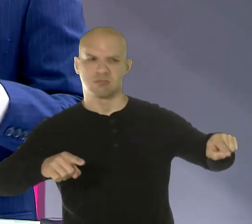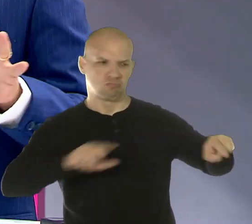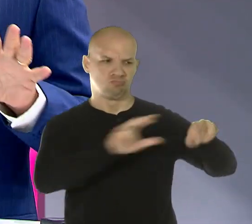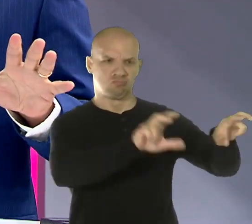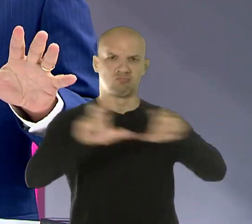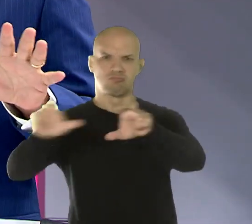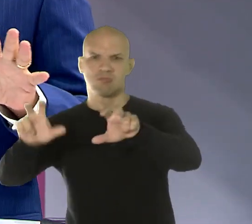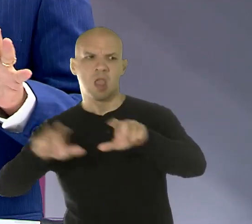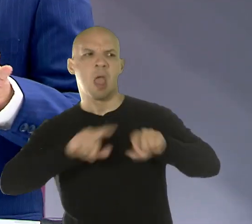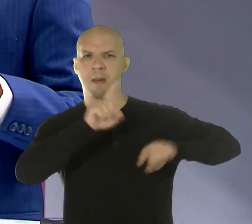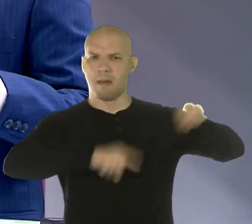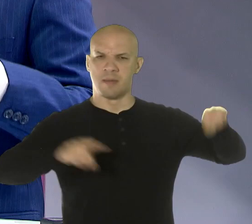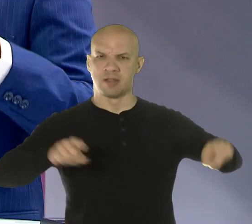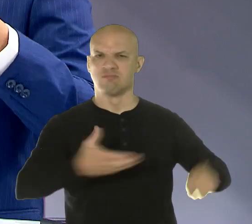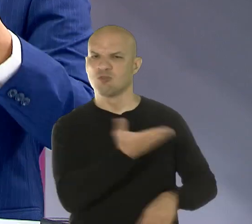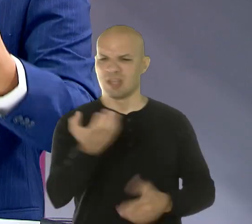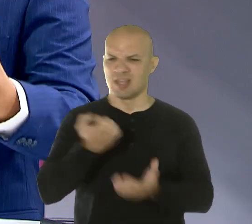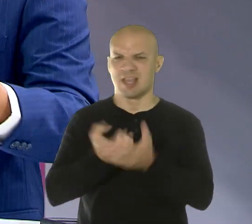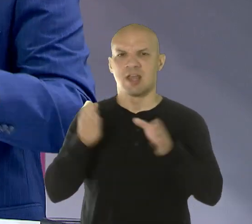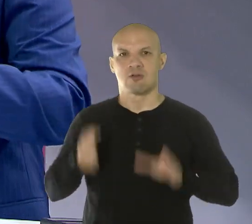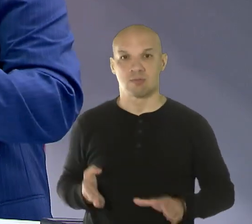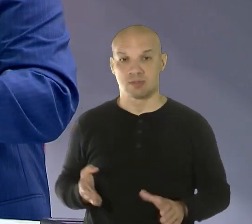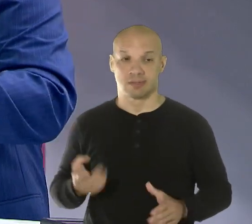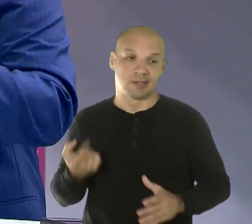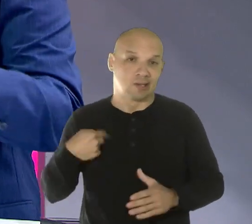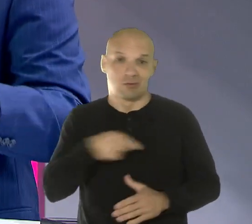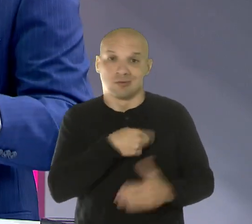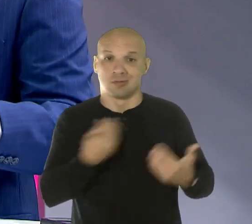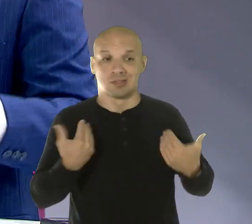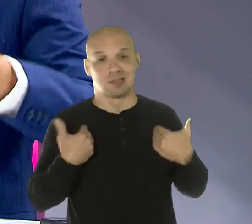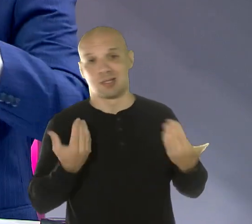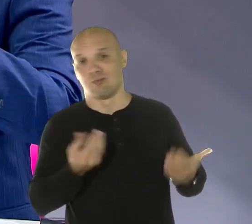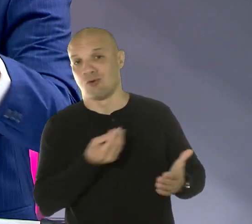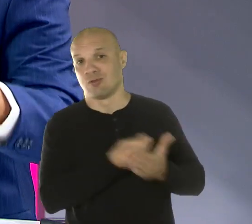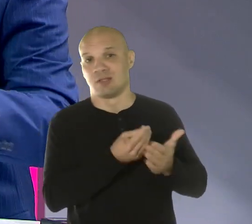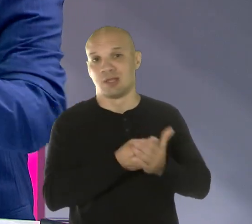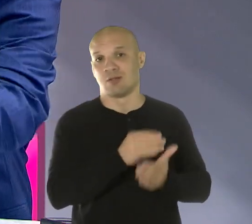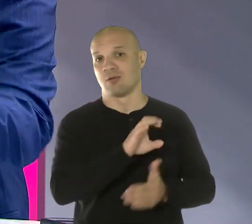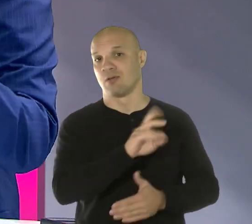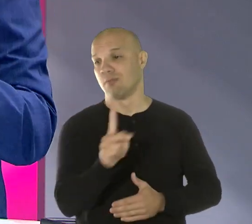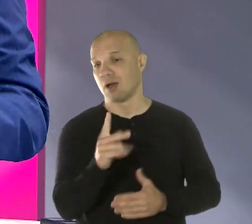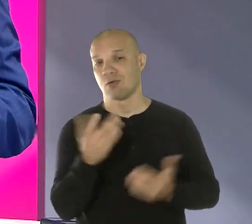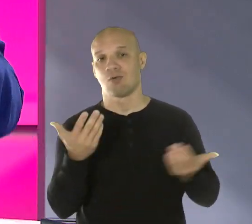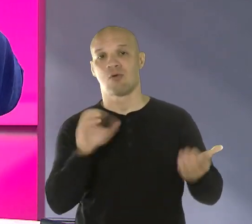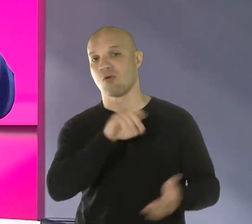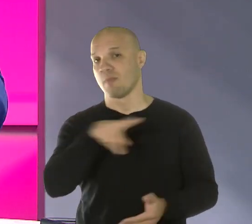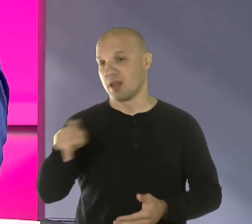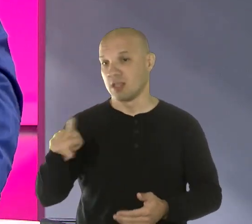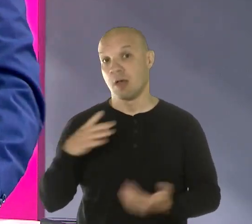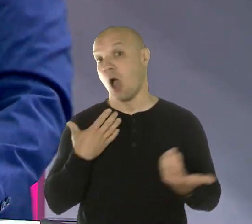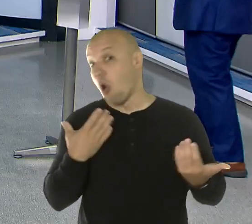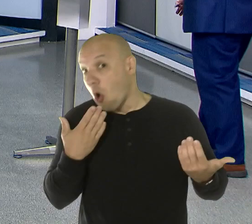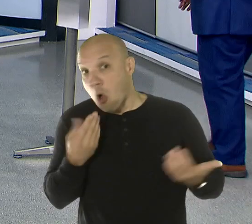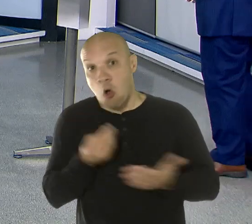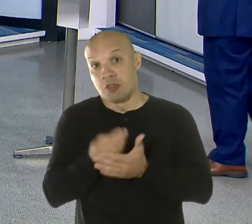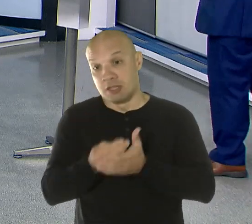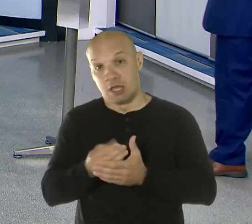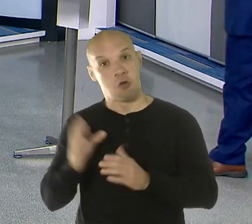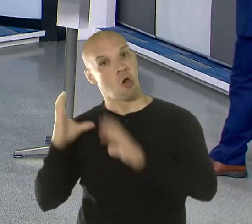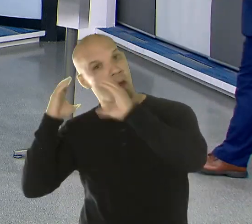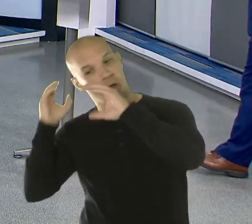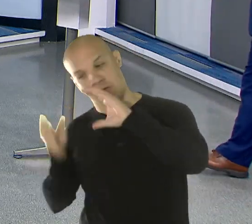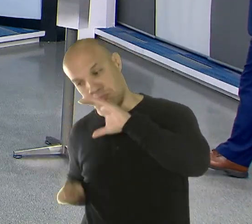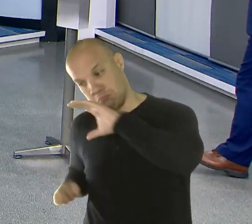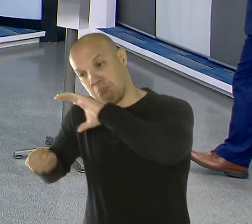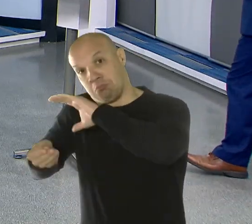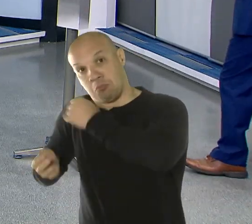decir a nosotros, los que tenemos el dinero en banco, cooperativa o debajo de la almohada? Que algunos piensan que está seguro ahí. Yo no sé,